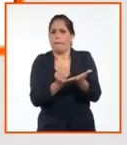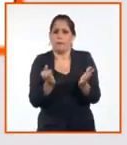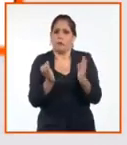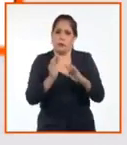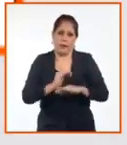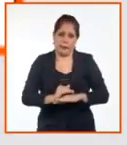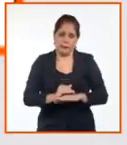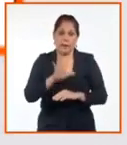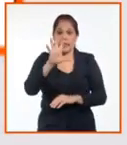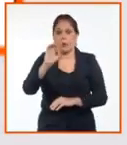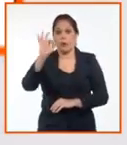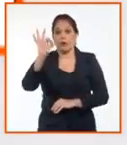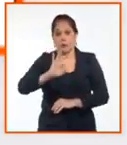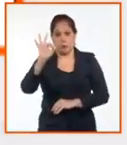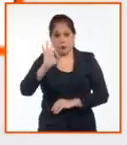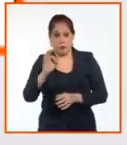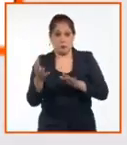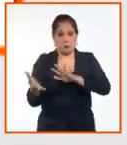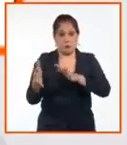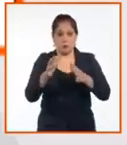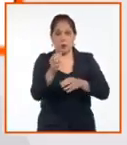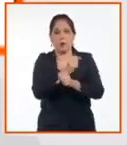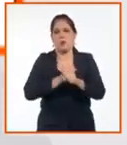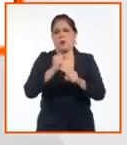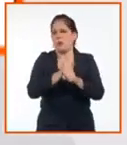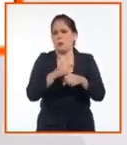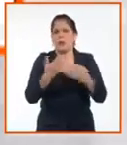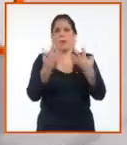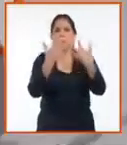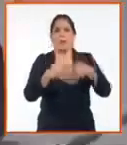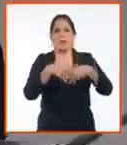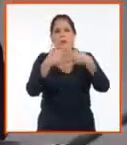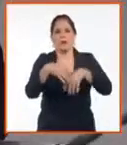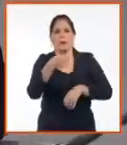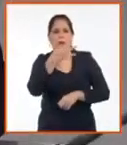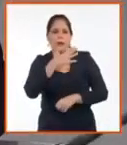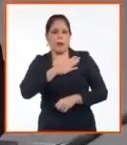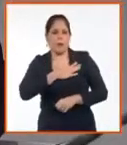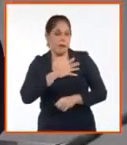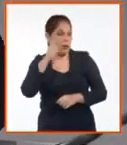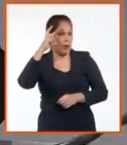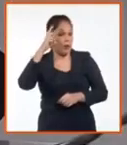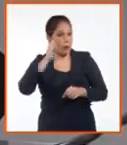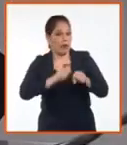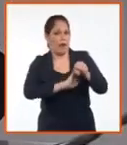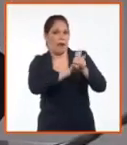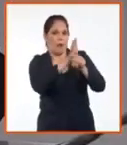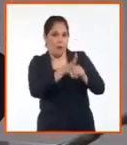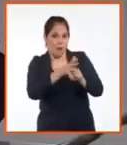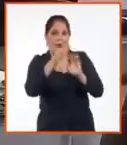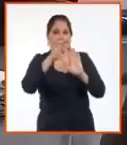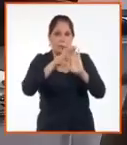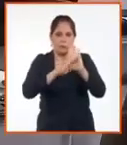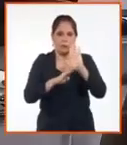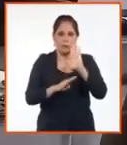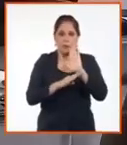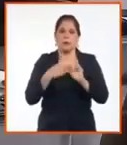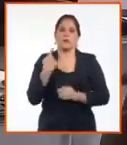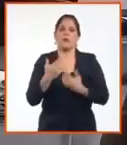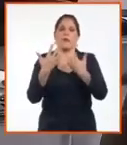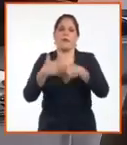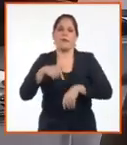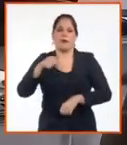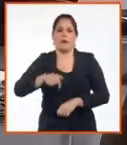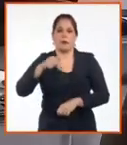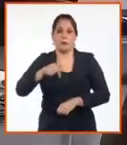50 por ciento principalmente tuvimos utilizarlo para producir los medicamentos del protocolo de la cómica el 85 por ciento los fabricamos nosotros y para el